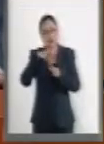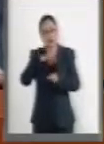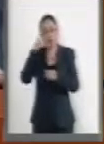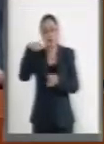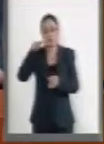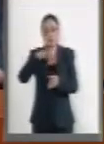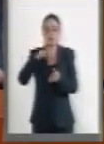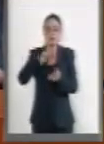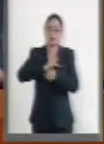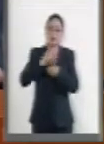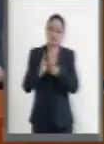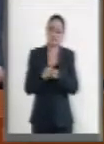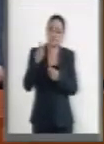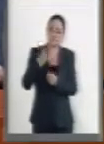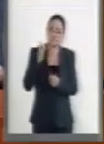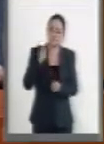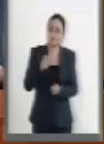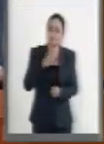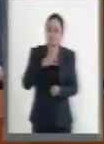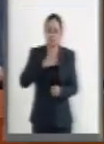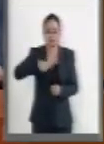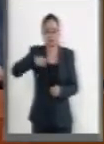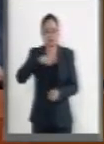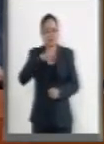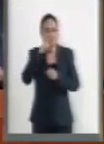representan una oportunidad de responsabilidad,